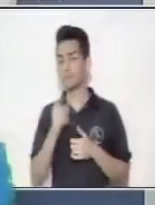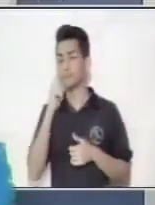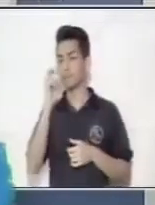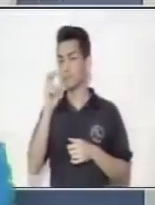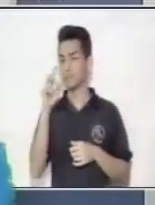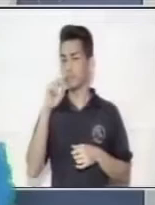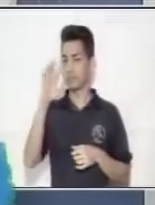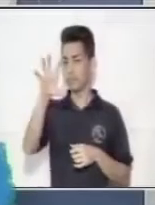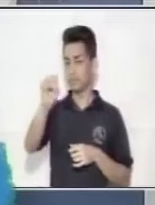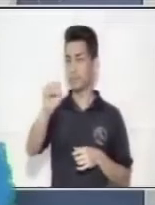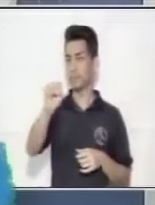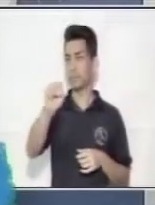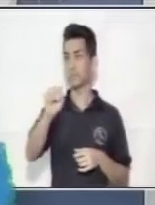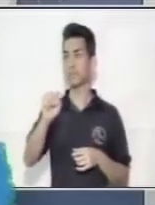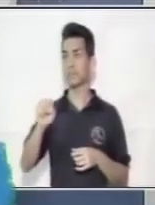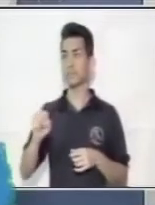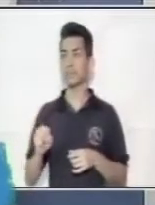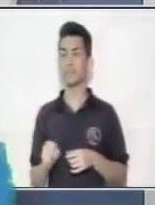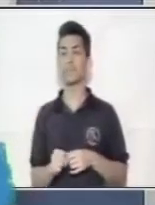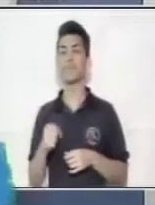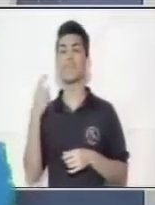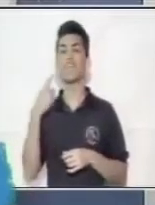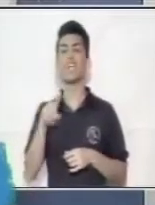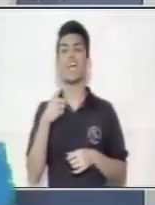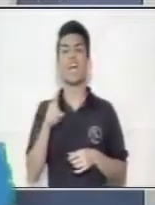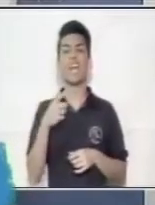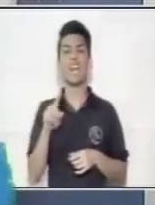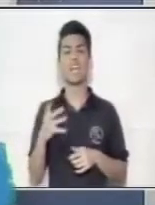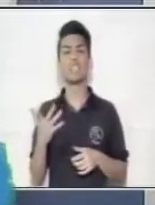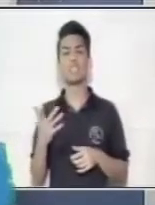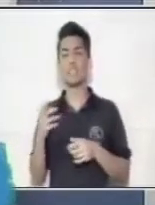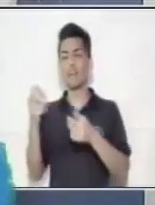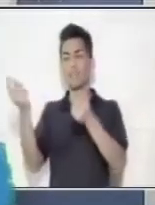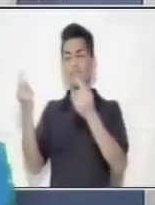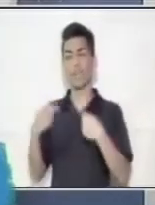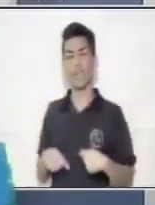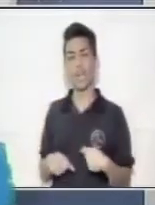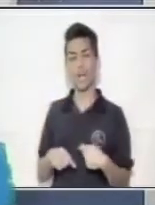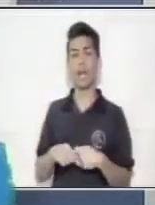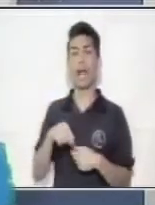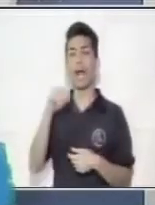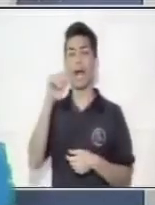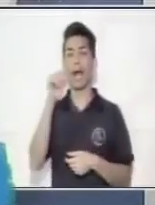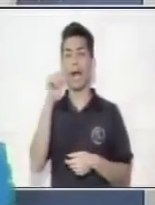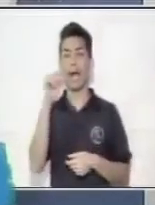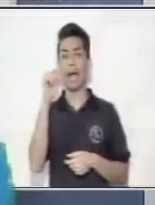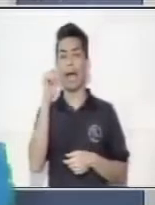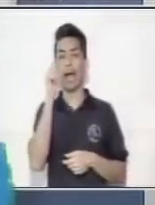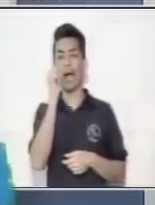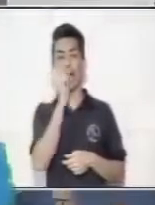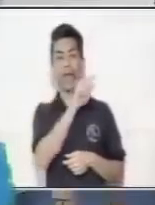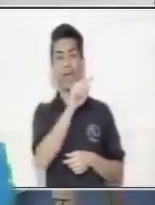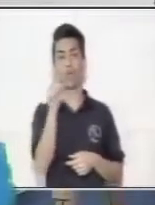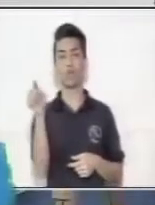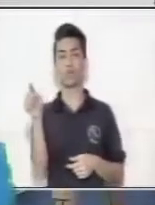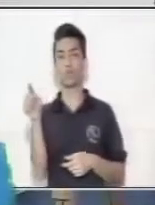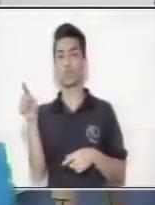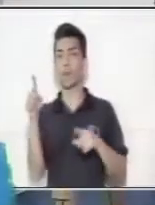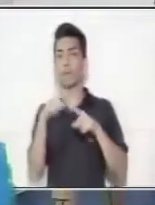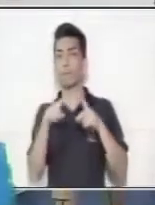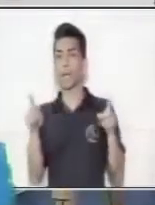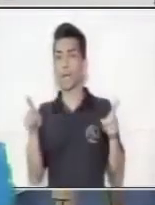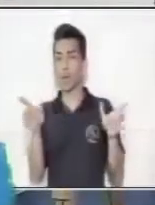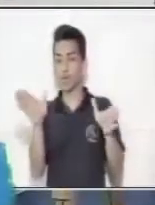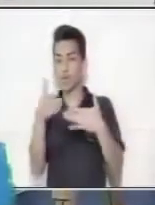supuesto, aquí podemos hacer el referente quiénes venían, ellos. Pero dentro de la estructura de la oración